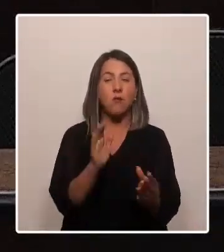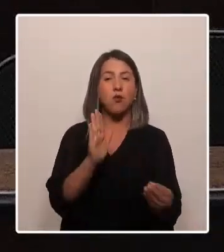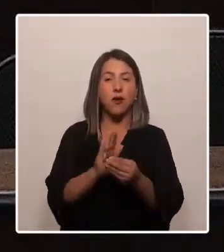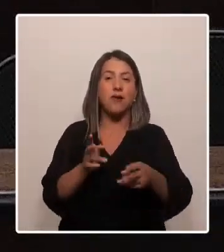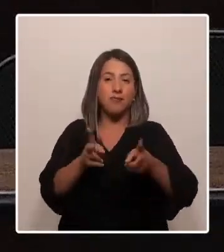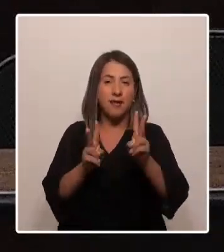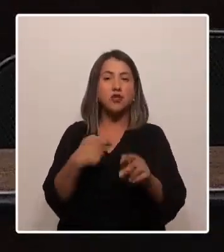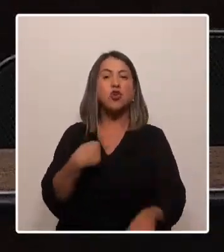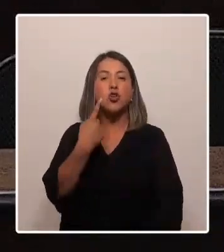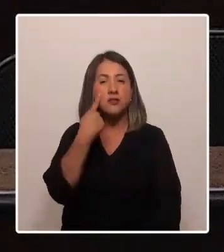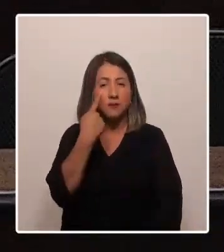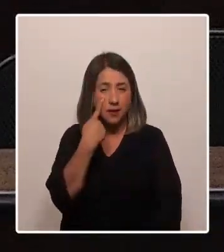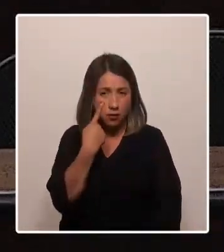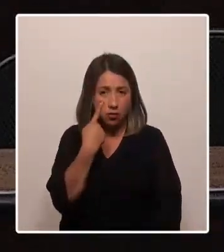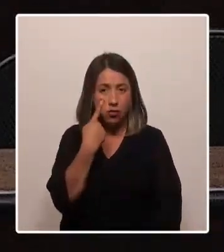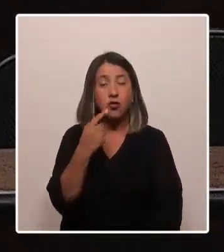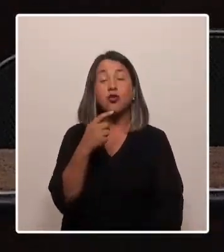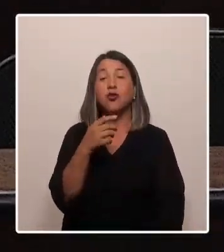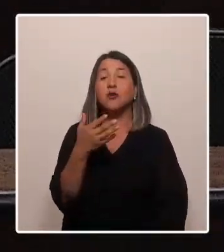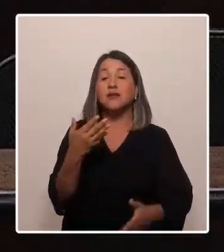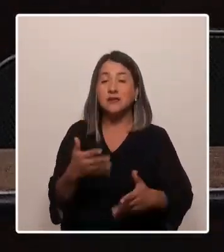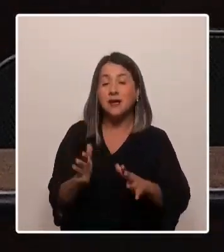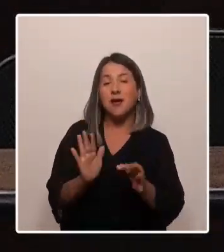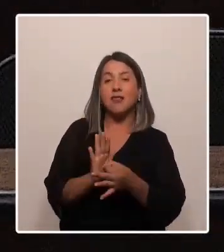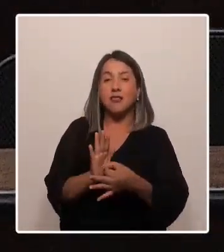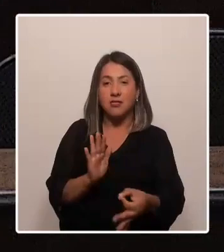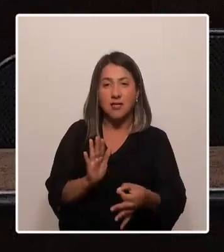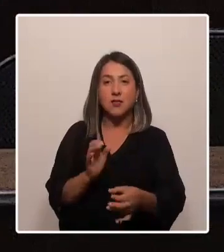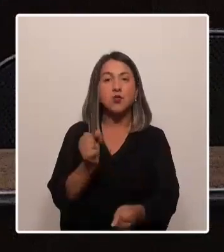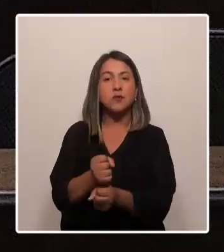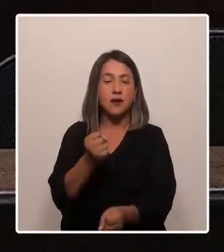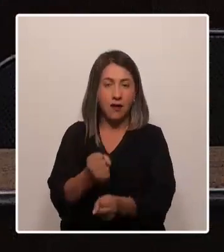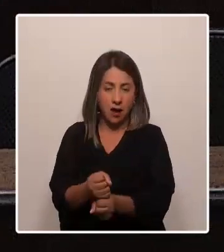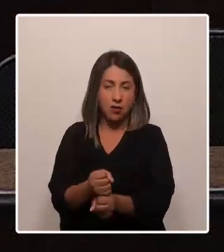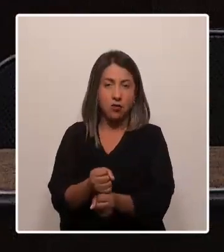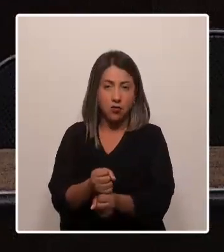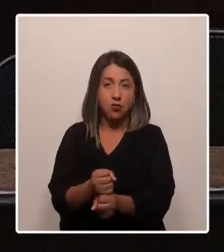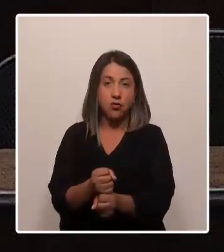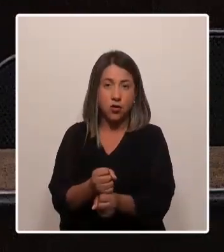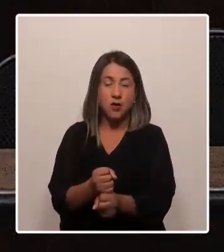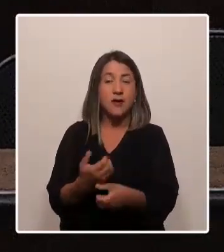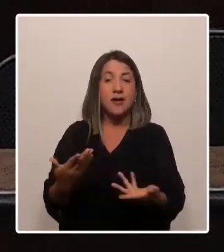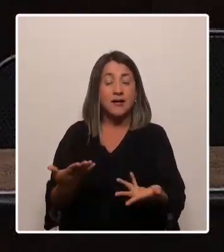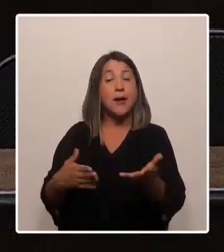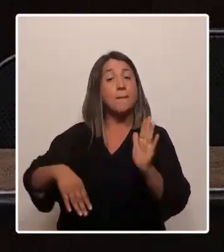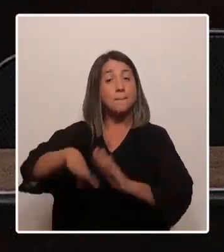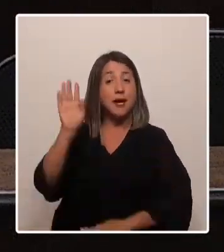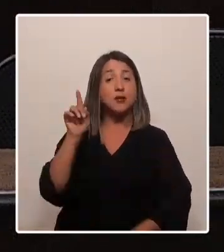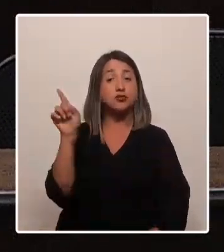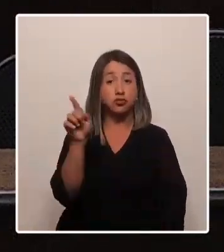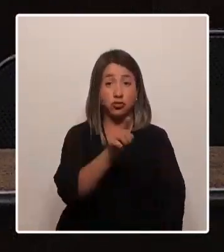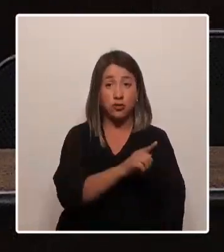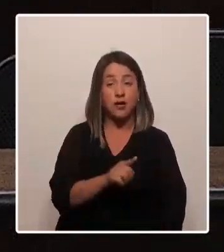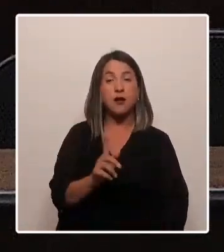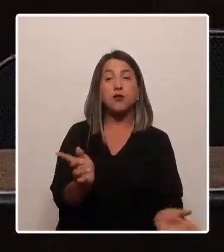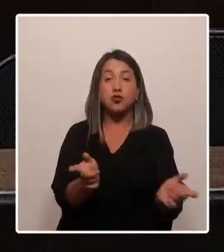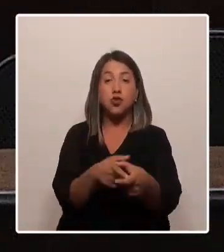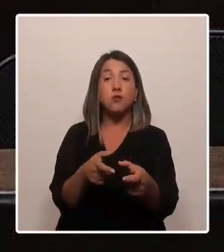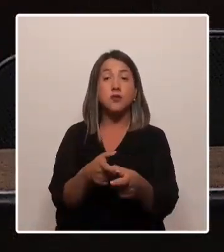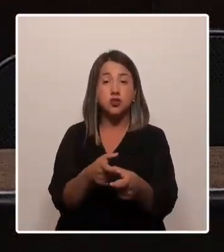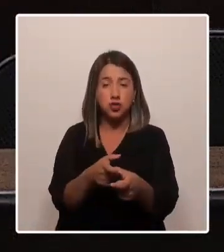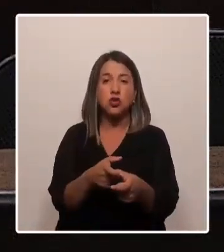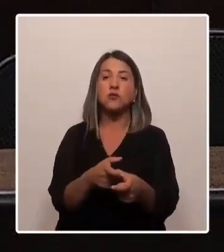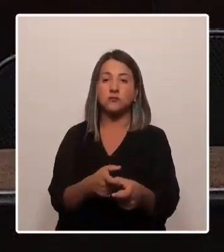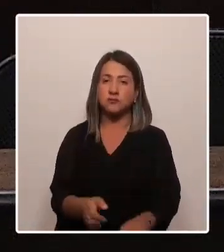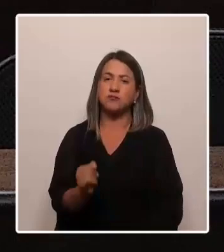conocimientos tal y como está planteado desde un trabajo en el que la mayoría de la comisión ha estado